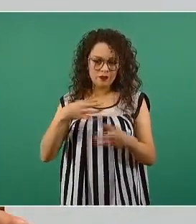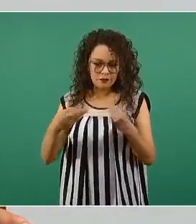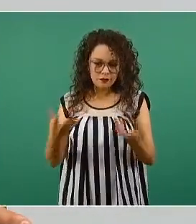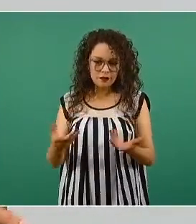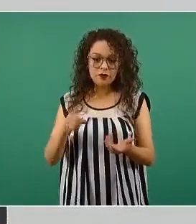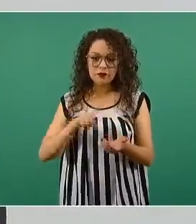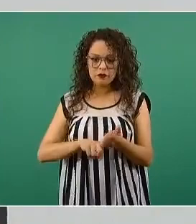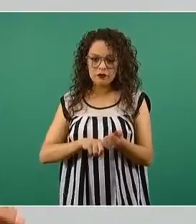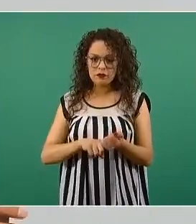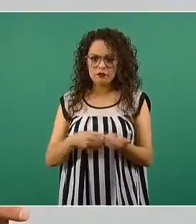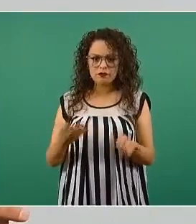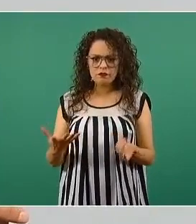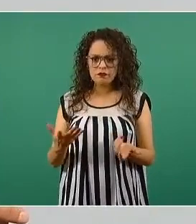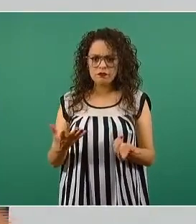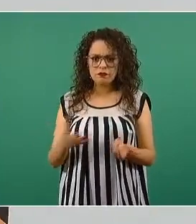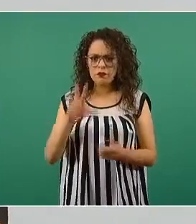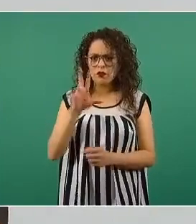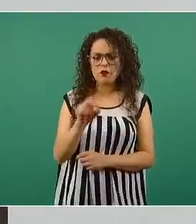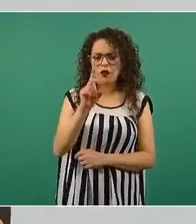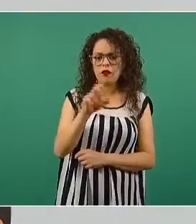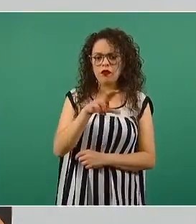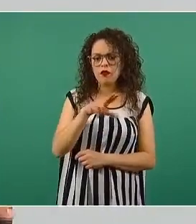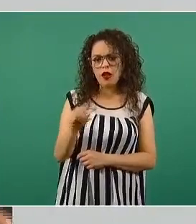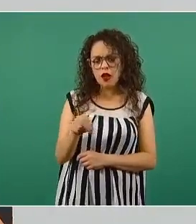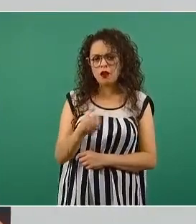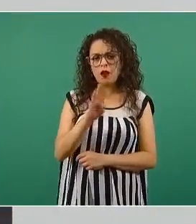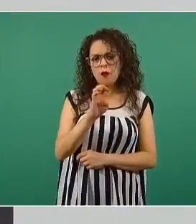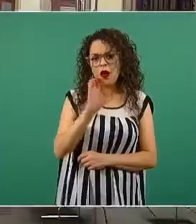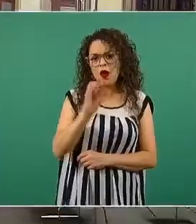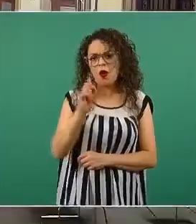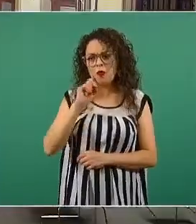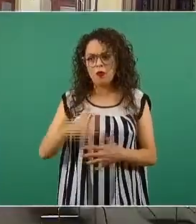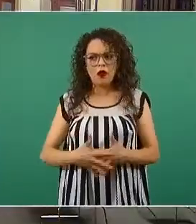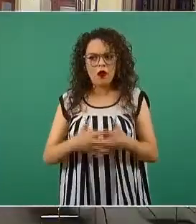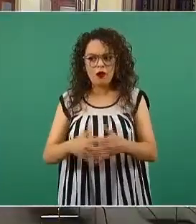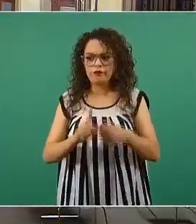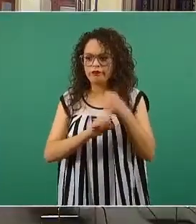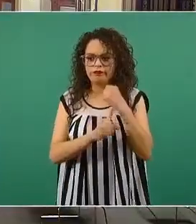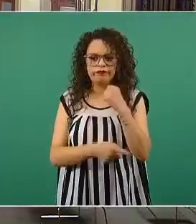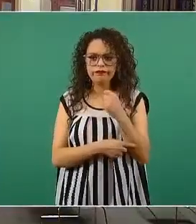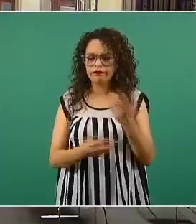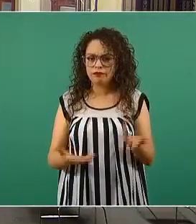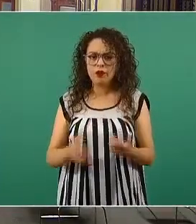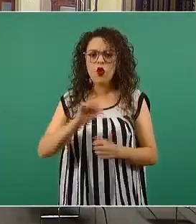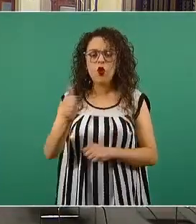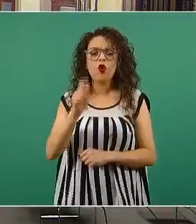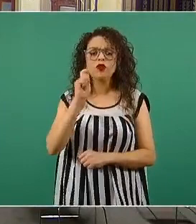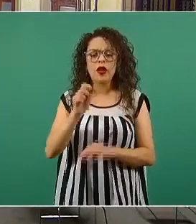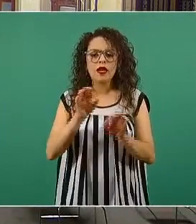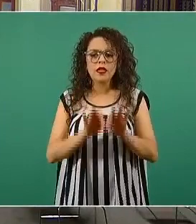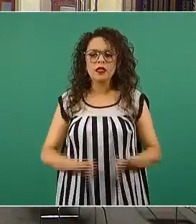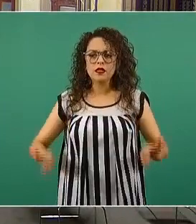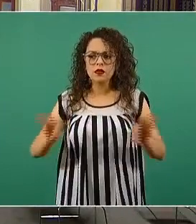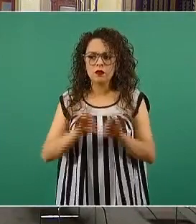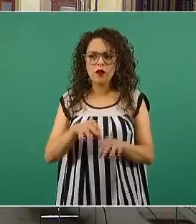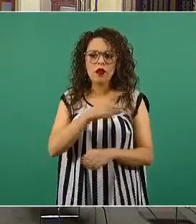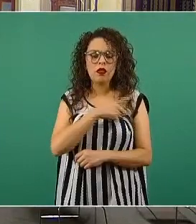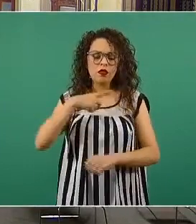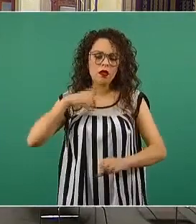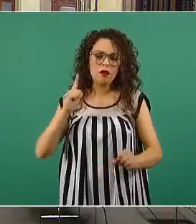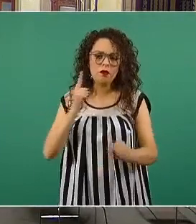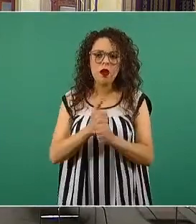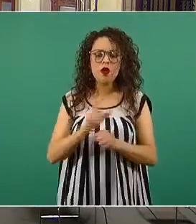va a afectar a la mujer o va a afectar al bebé. Otra cosa importante es también indicar cuándo no se debe de